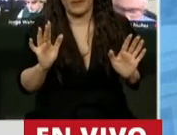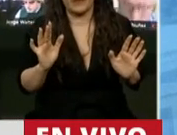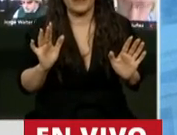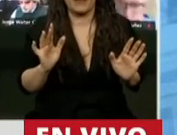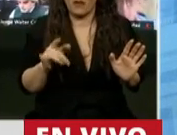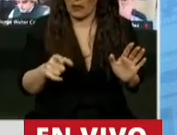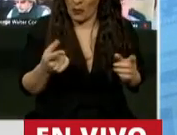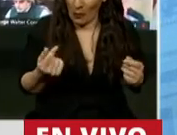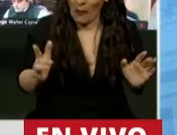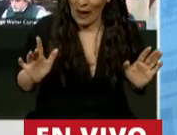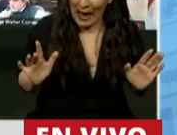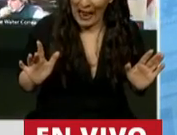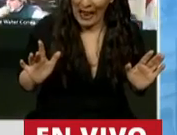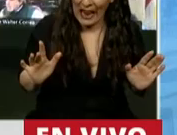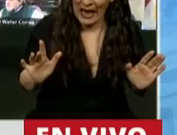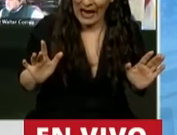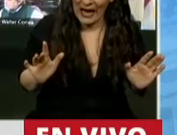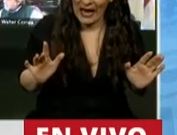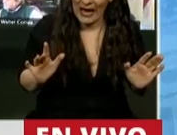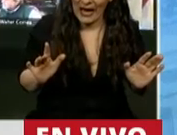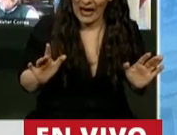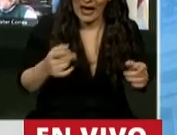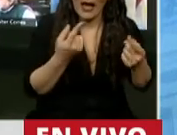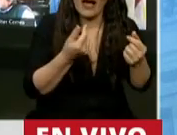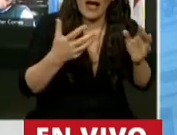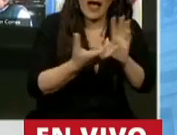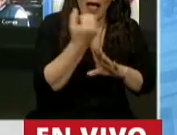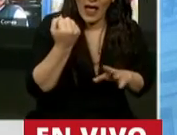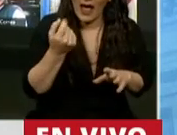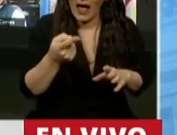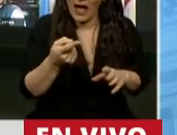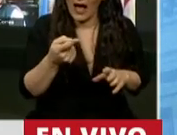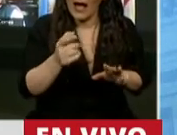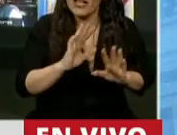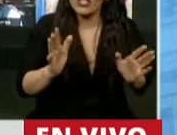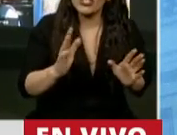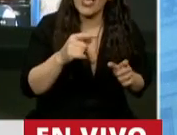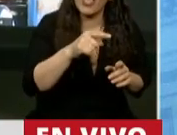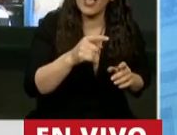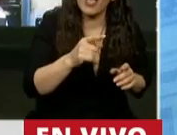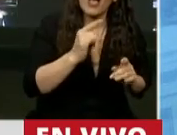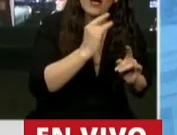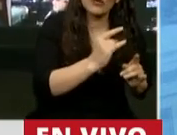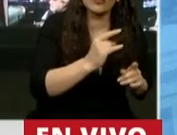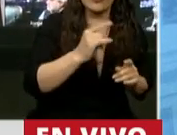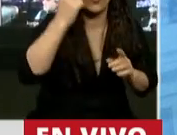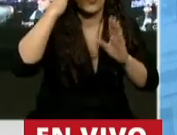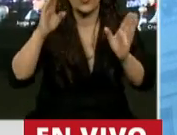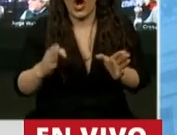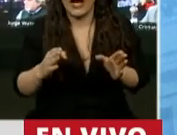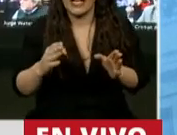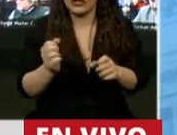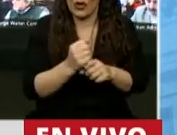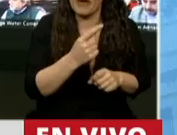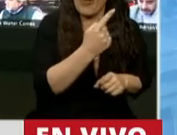es válida una reasignación de los recursos sobre una transferencia de competencia que practique el congreso sin la aprobación